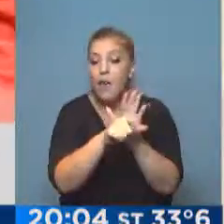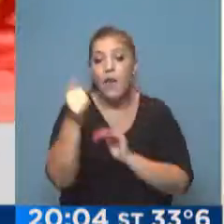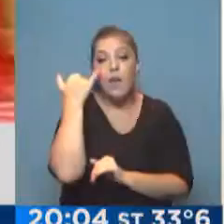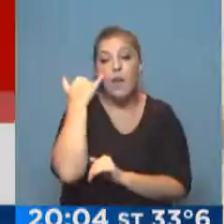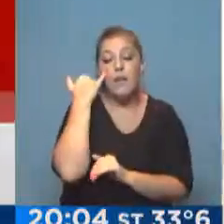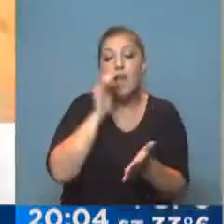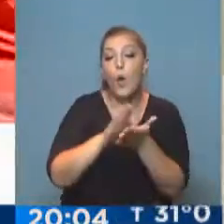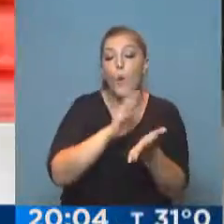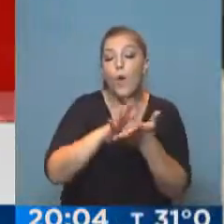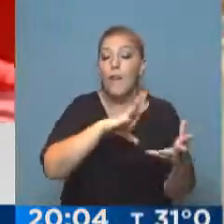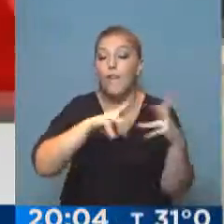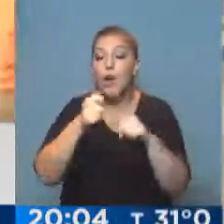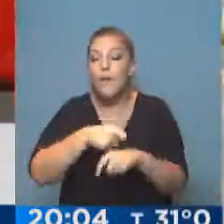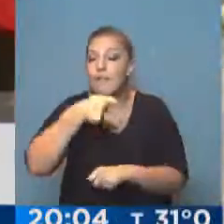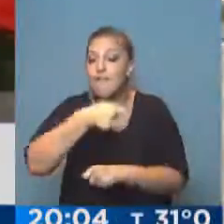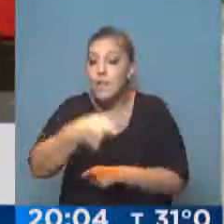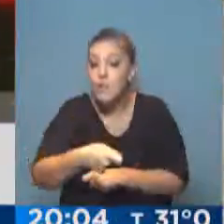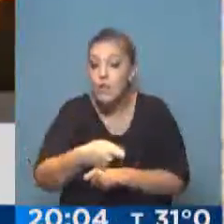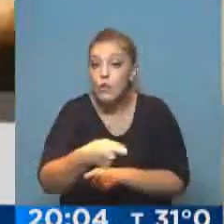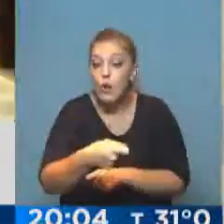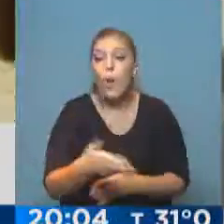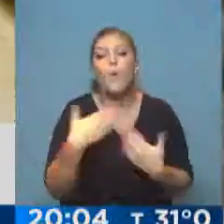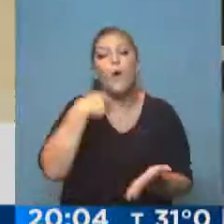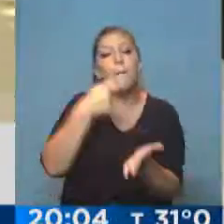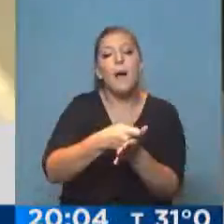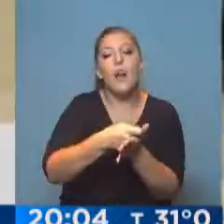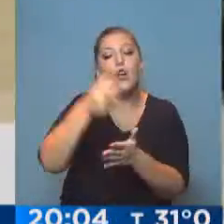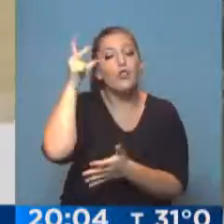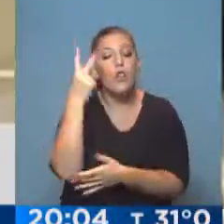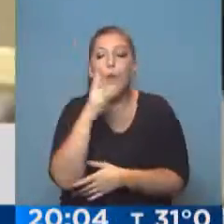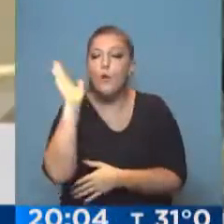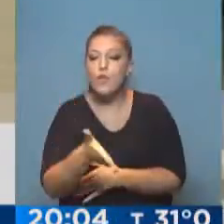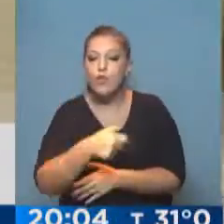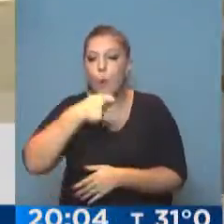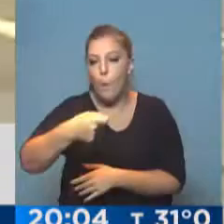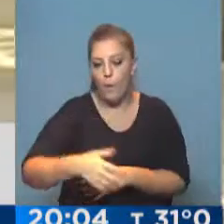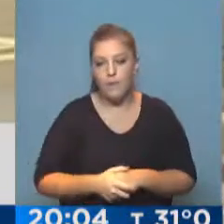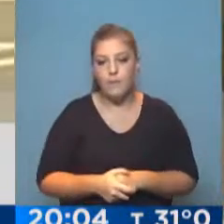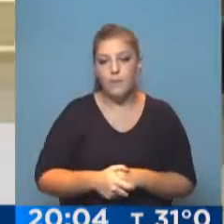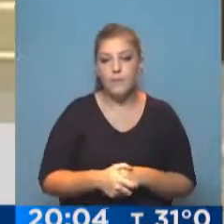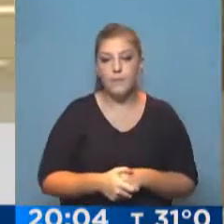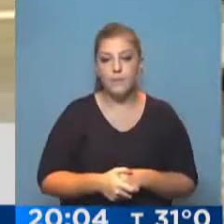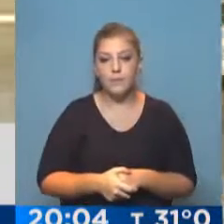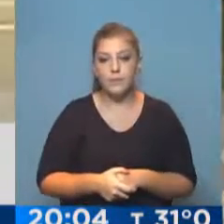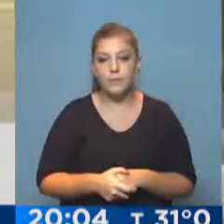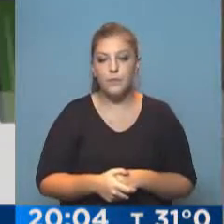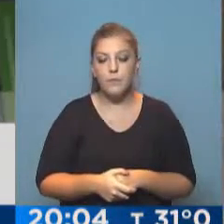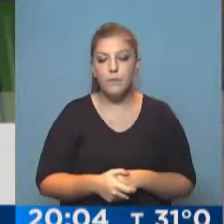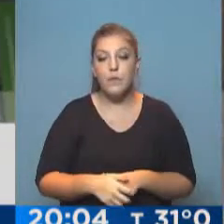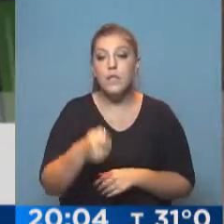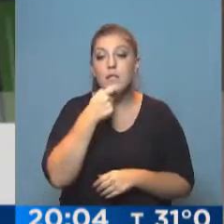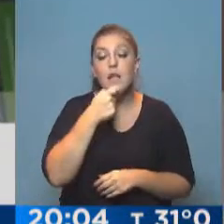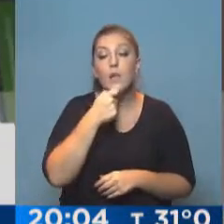de nuevas fuentes de financiación llegar a pagar el 82% móvil. Si se aplicara